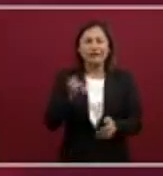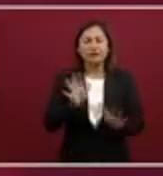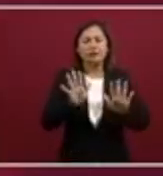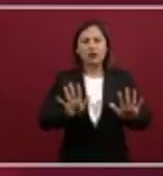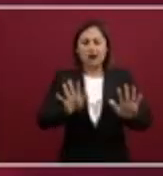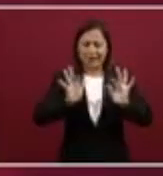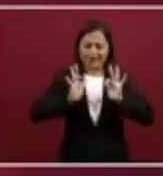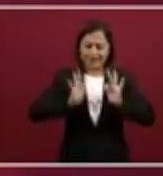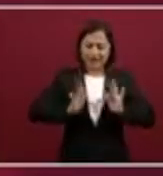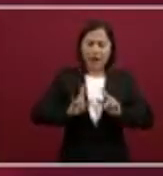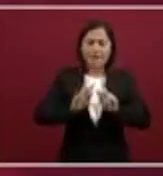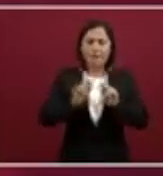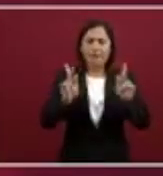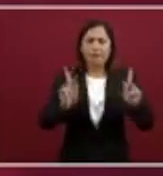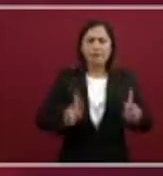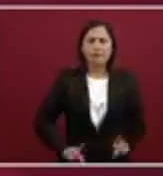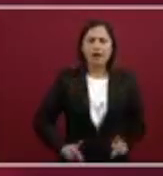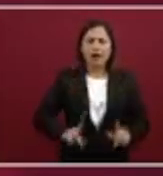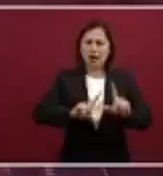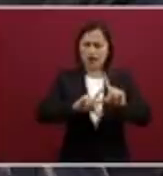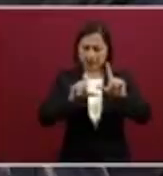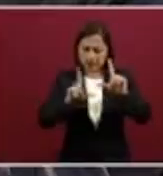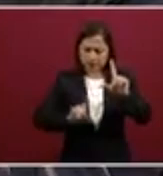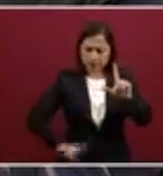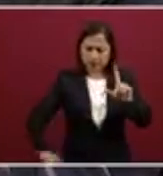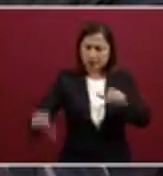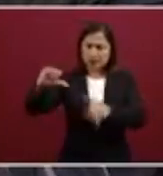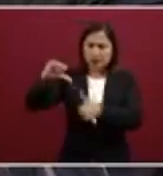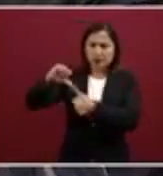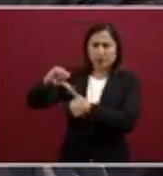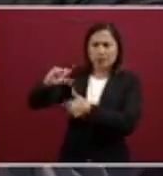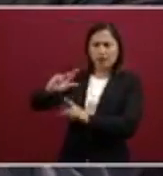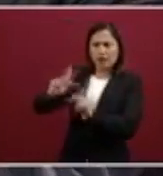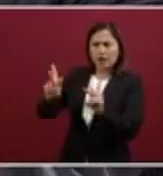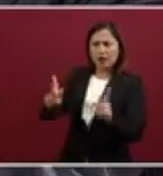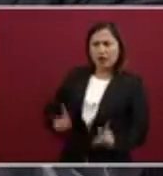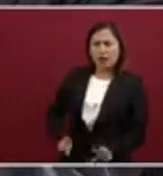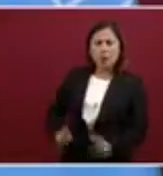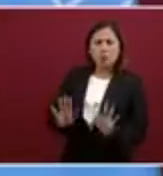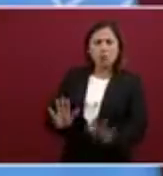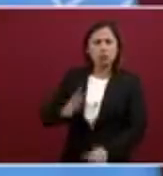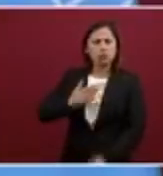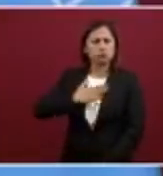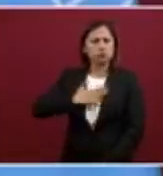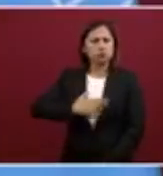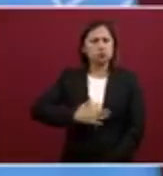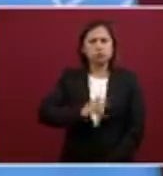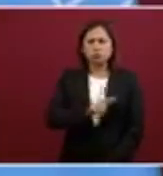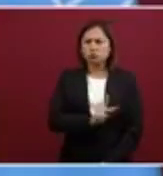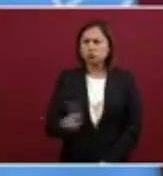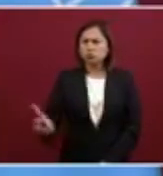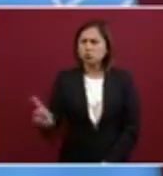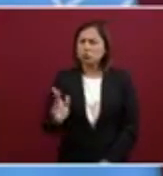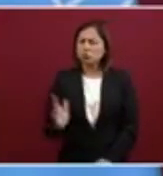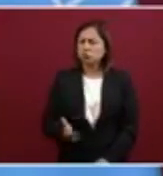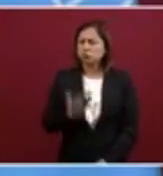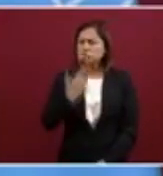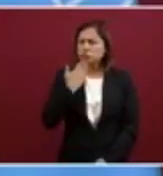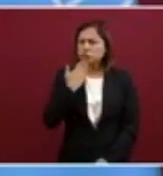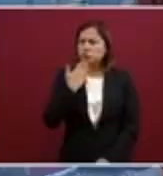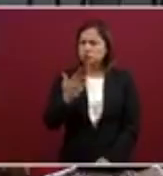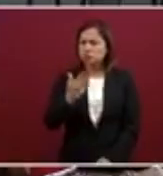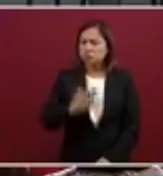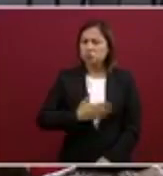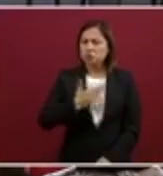a serenar a Centroamérica y a que haya paz, con justicia y con bienestar. Muchísimas gracias